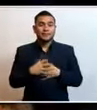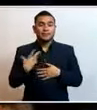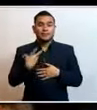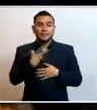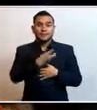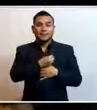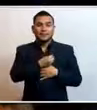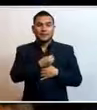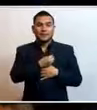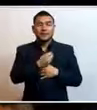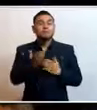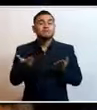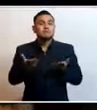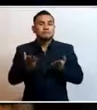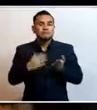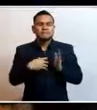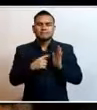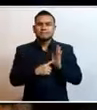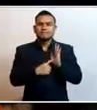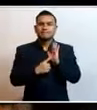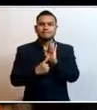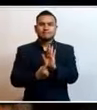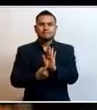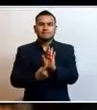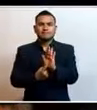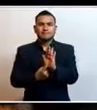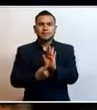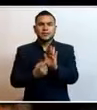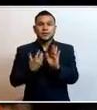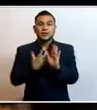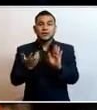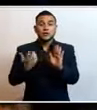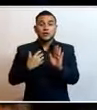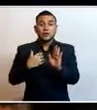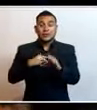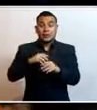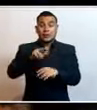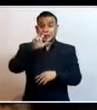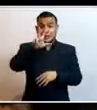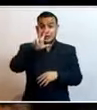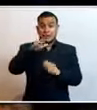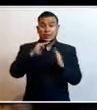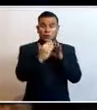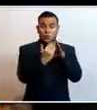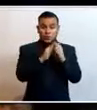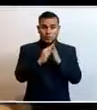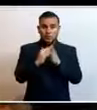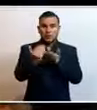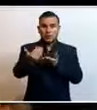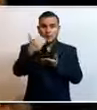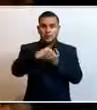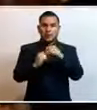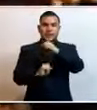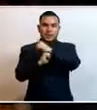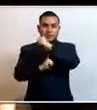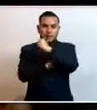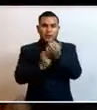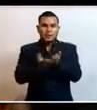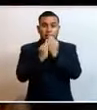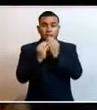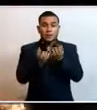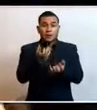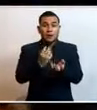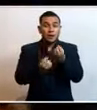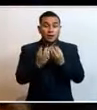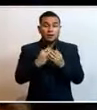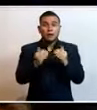nosotros estamos acá para decirle a las 3 comunidades que están reunidas acá y a todas las comunidades del país